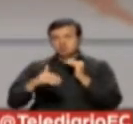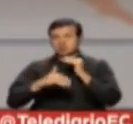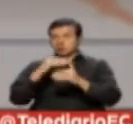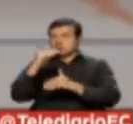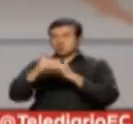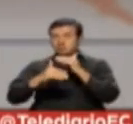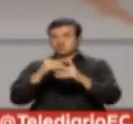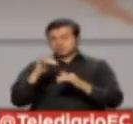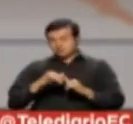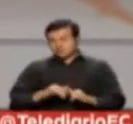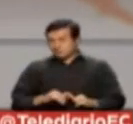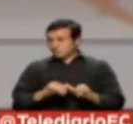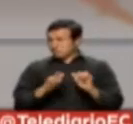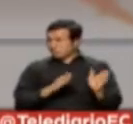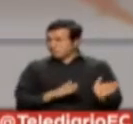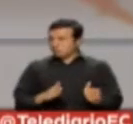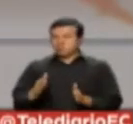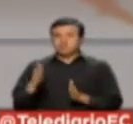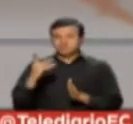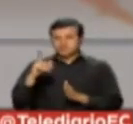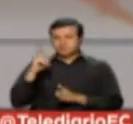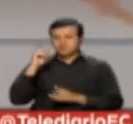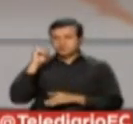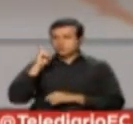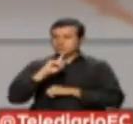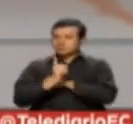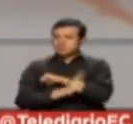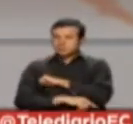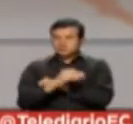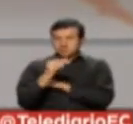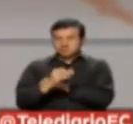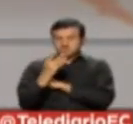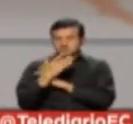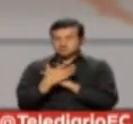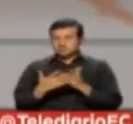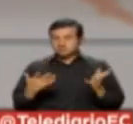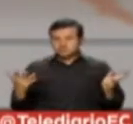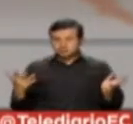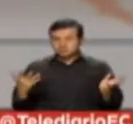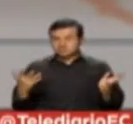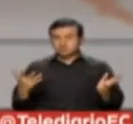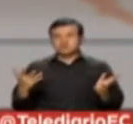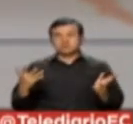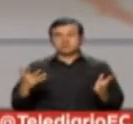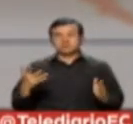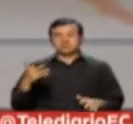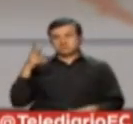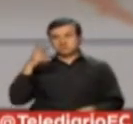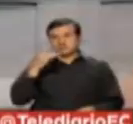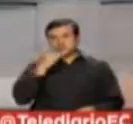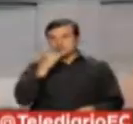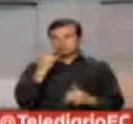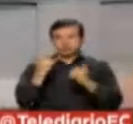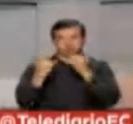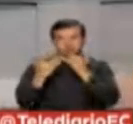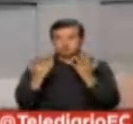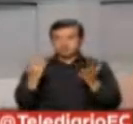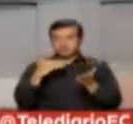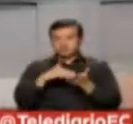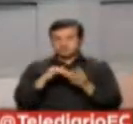otras instancias más como tal pero hubo una clara sanción en relación al comportamiento indebido y será